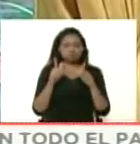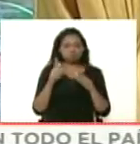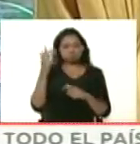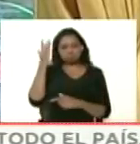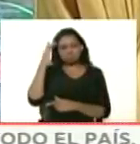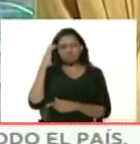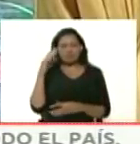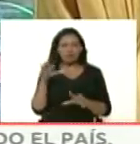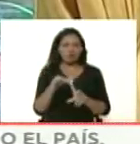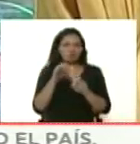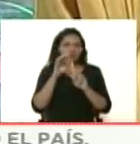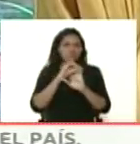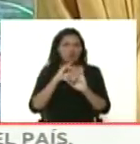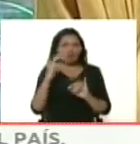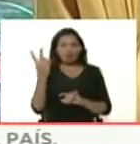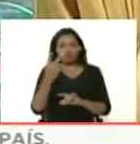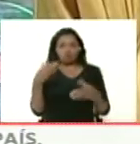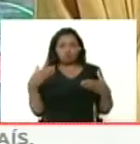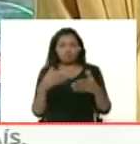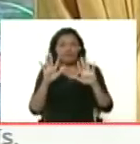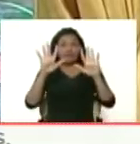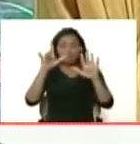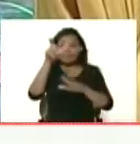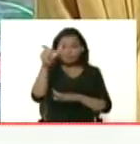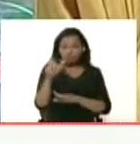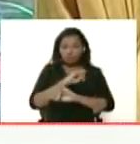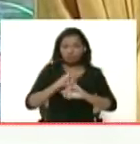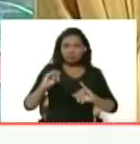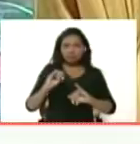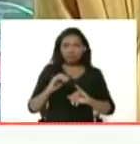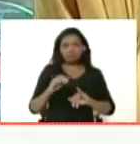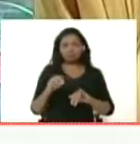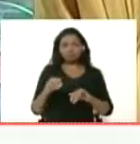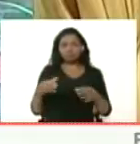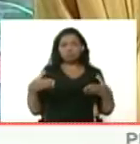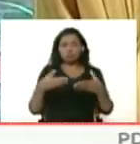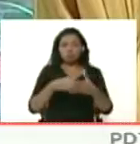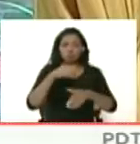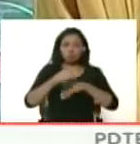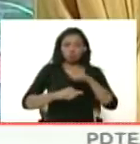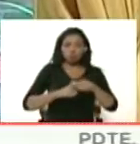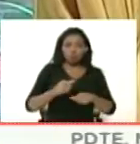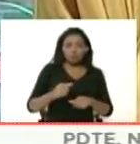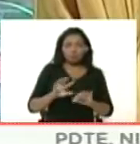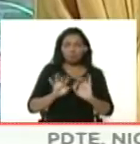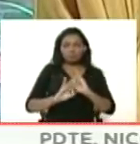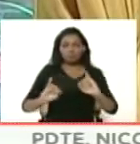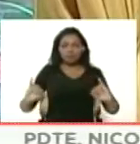ha escogido a los 10 miembros de la sociedad civil